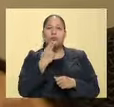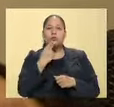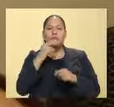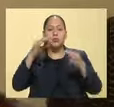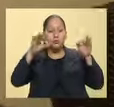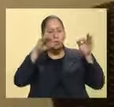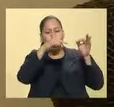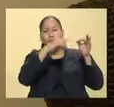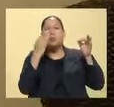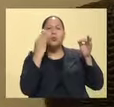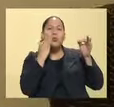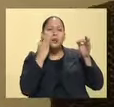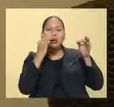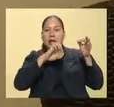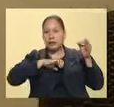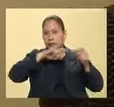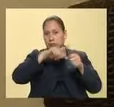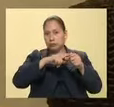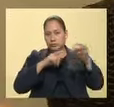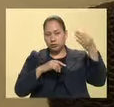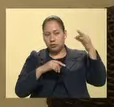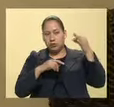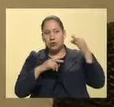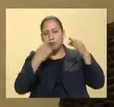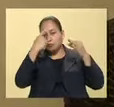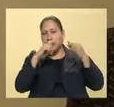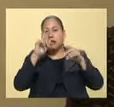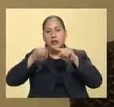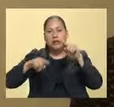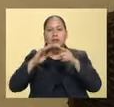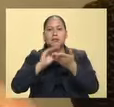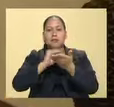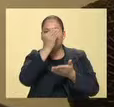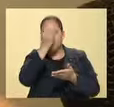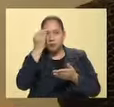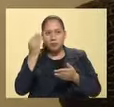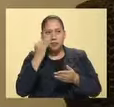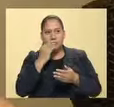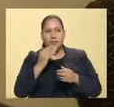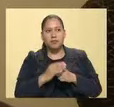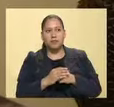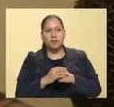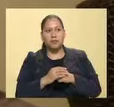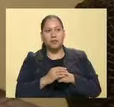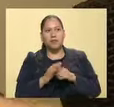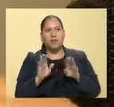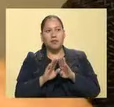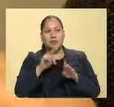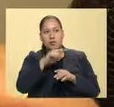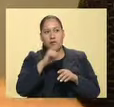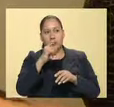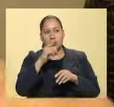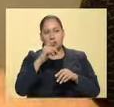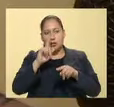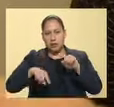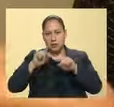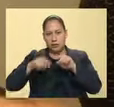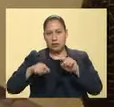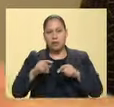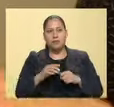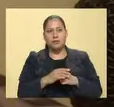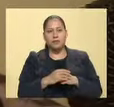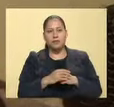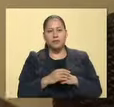toallas, unas toallas especiales para desmaquillar, para quitar este tipo de maquillaje. Y yo